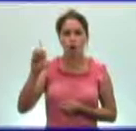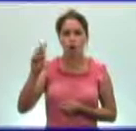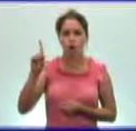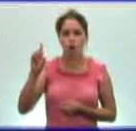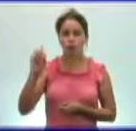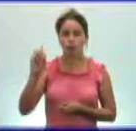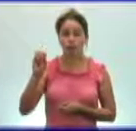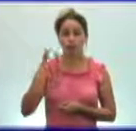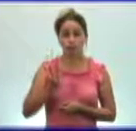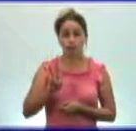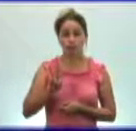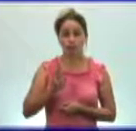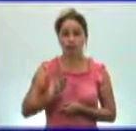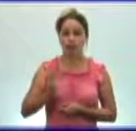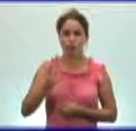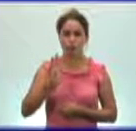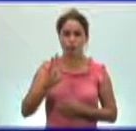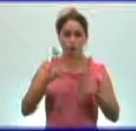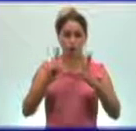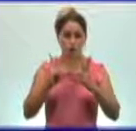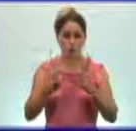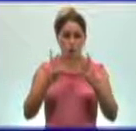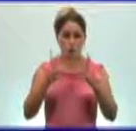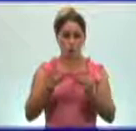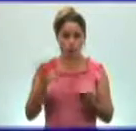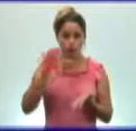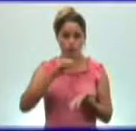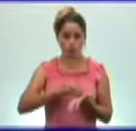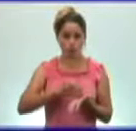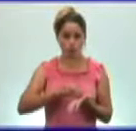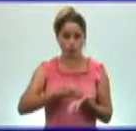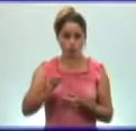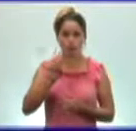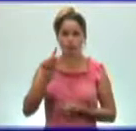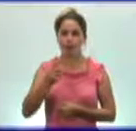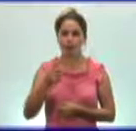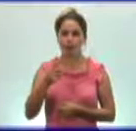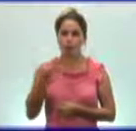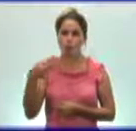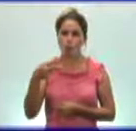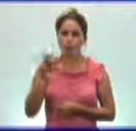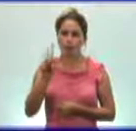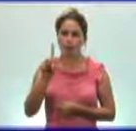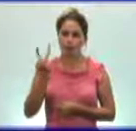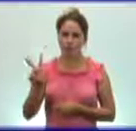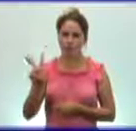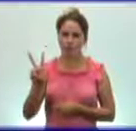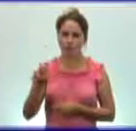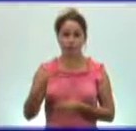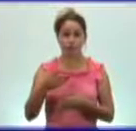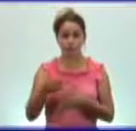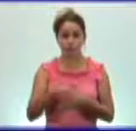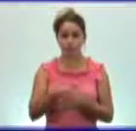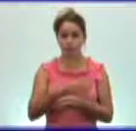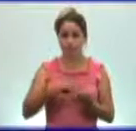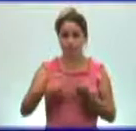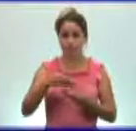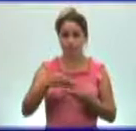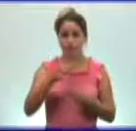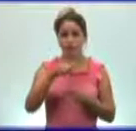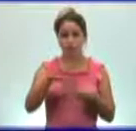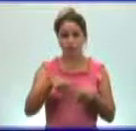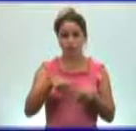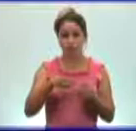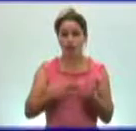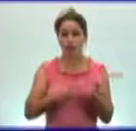atómico que debían haber colocado es Z igual 12, ya que la distribución electrónica que me representan, tenemos al neón